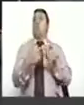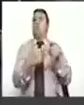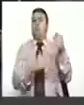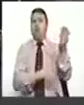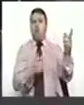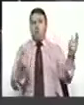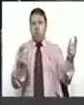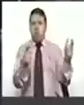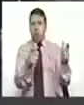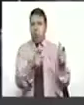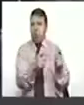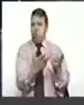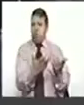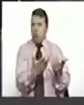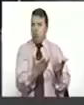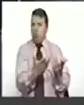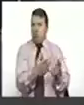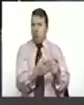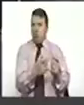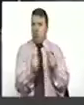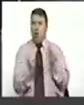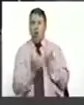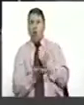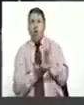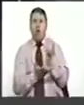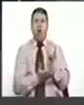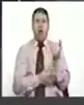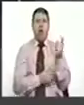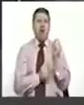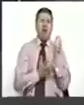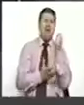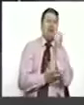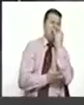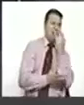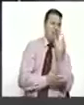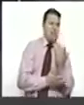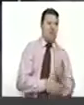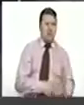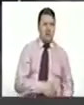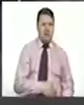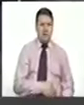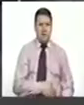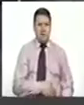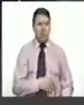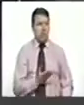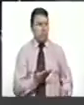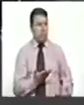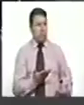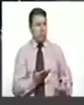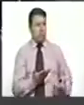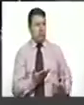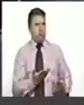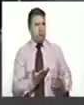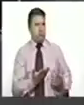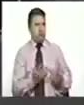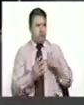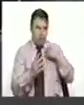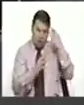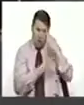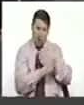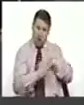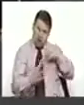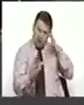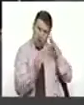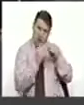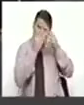por temor de la inversión. Y eso se venía haciendo sin sustituir propietarios, en un gran acuerdo